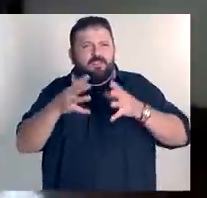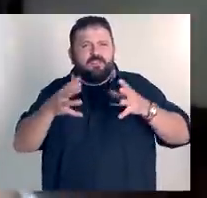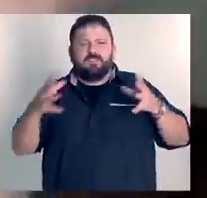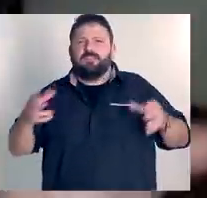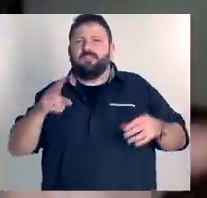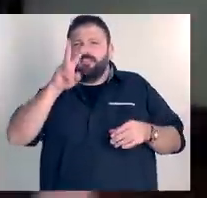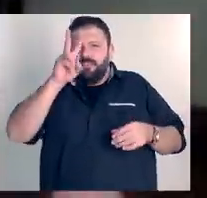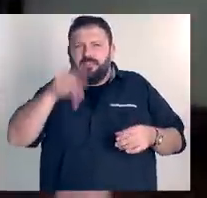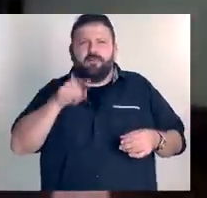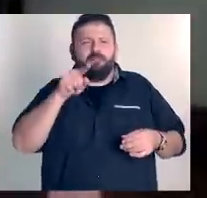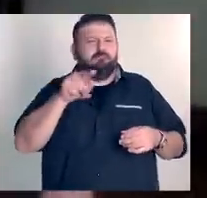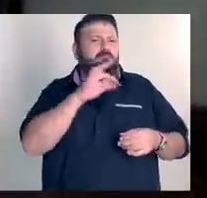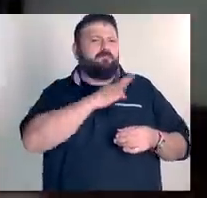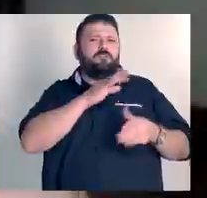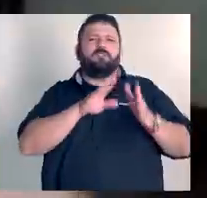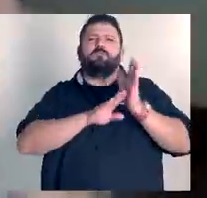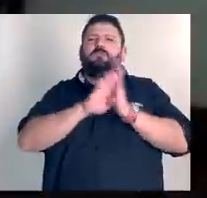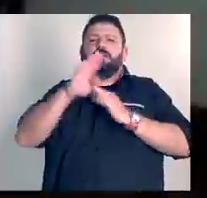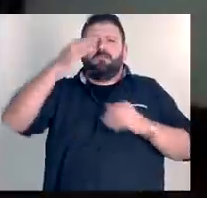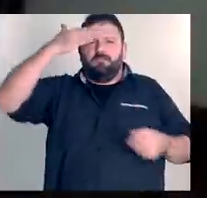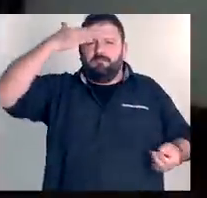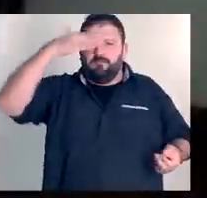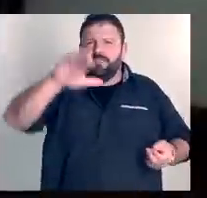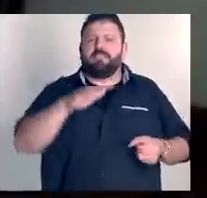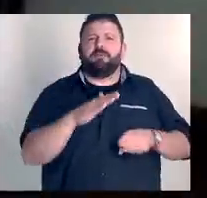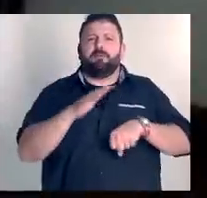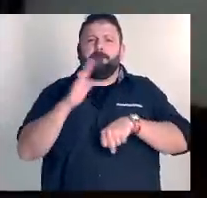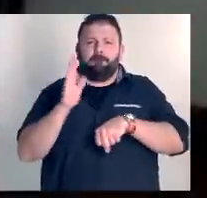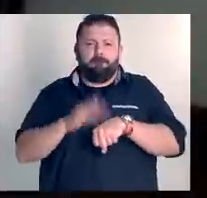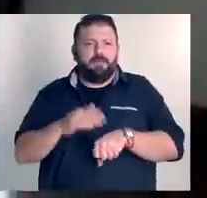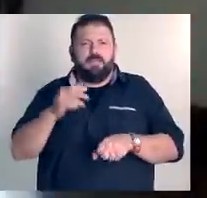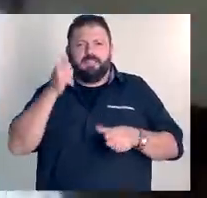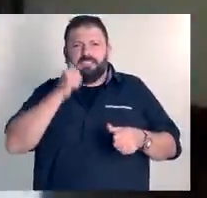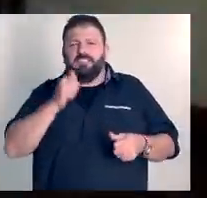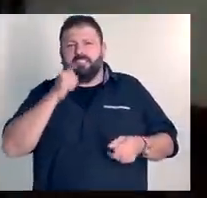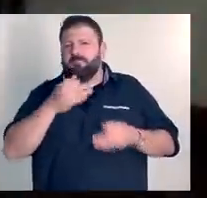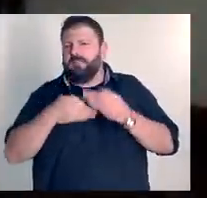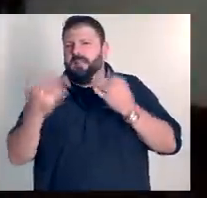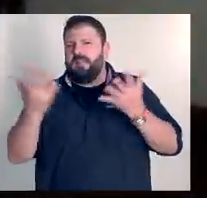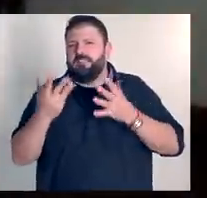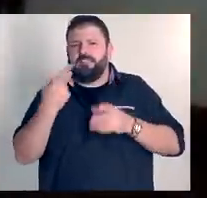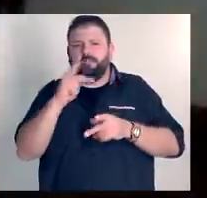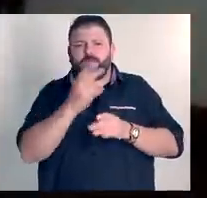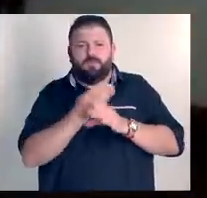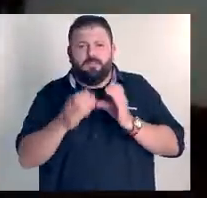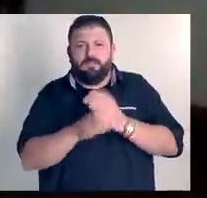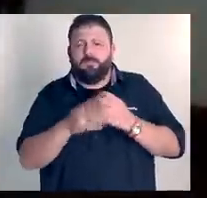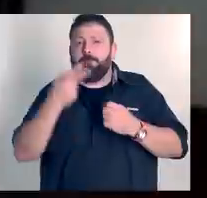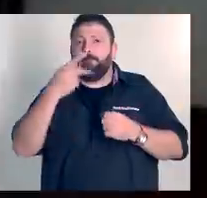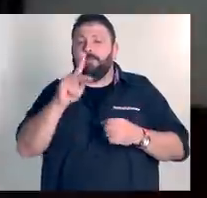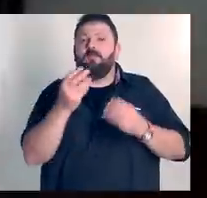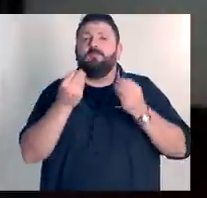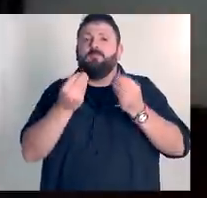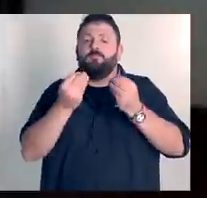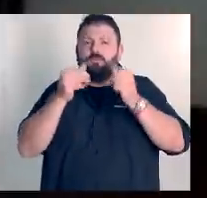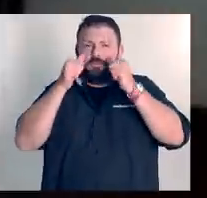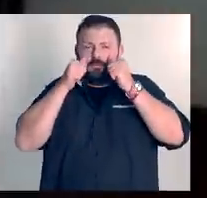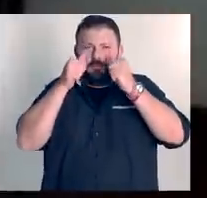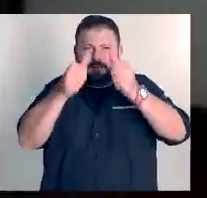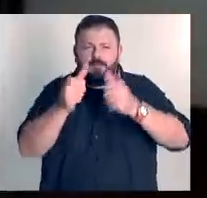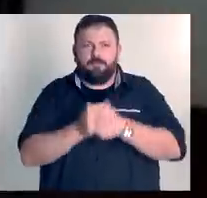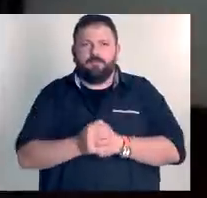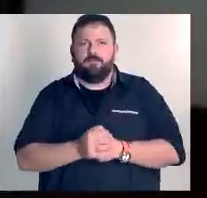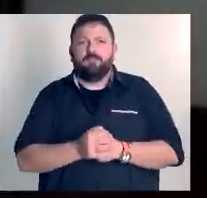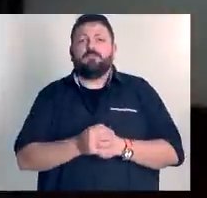conocimiento va a ser superior, vas a saber más firmemente cómo hacer las cosas. Pero pon muchísima atención, lo importante no es que